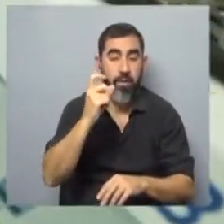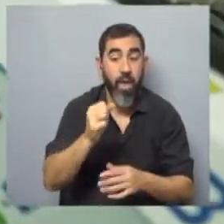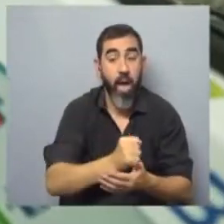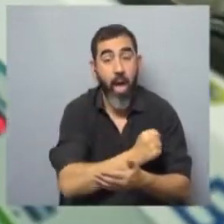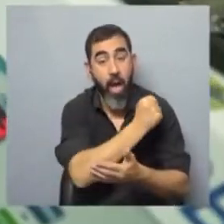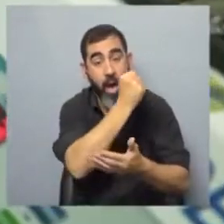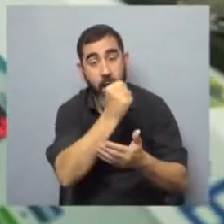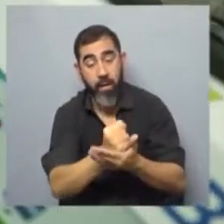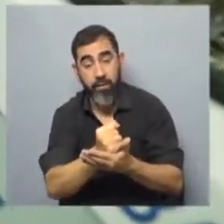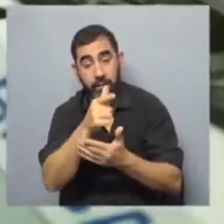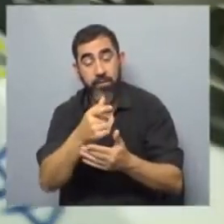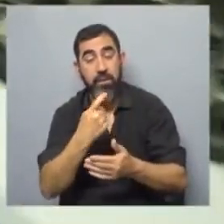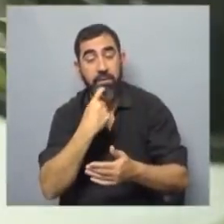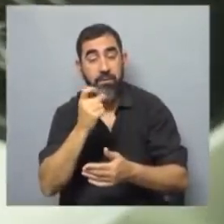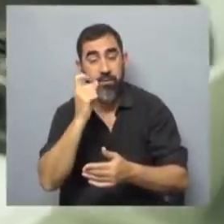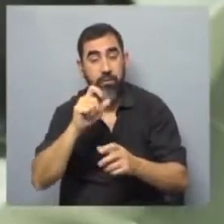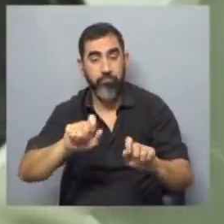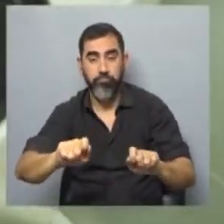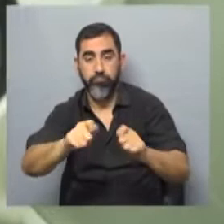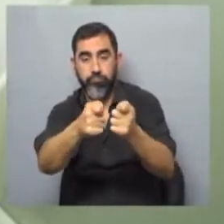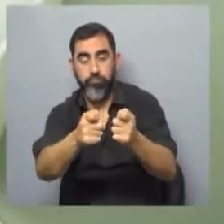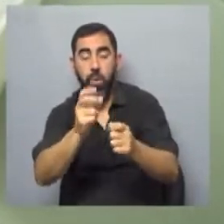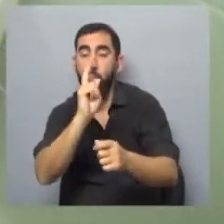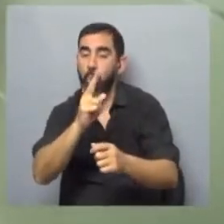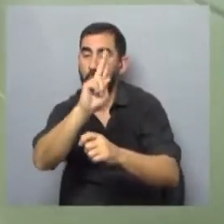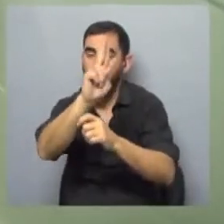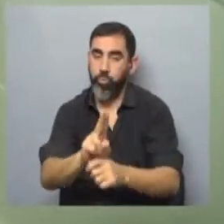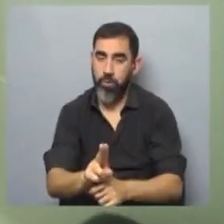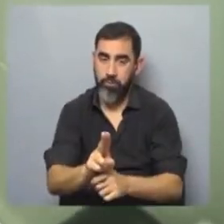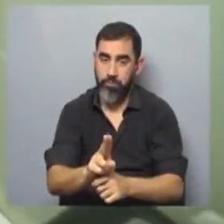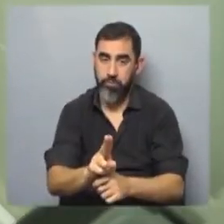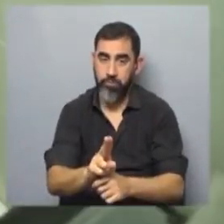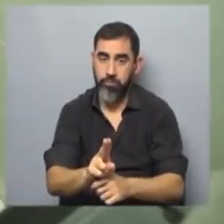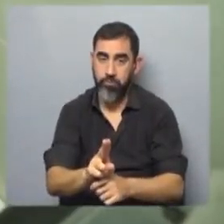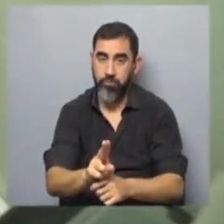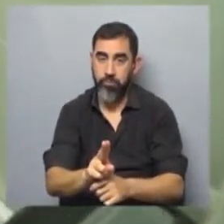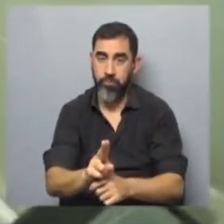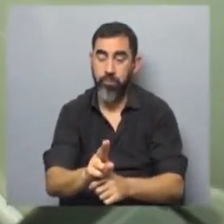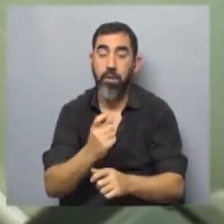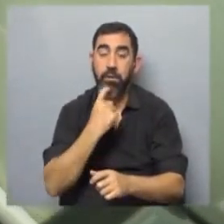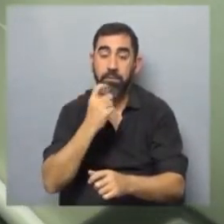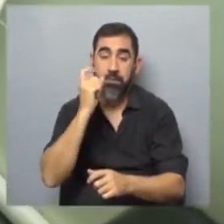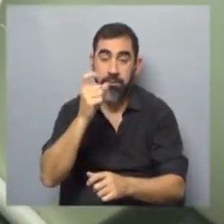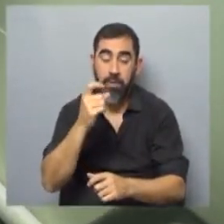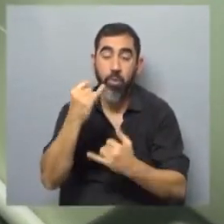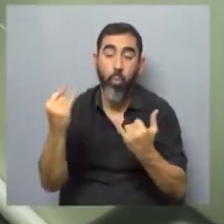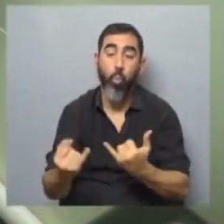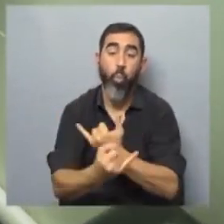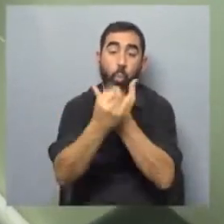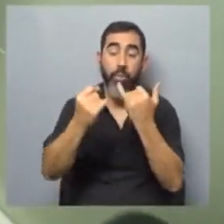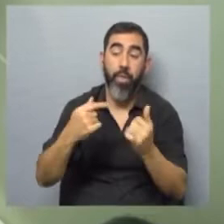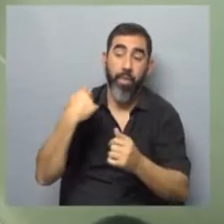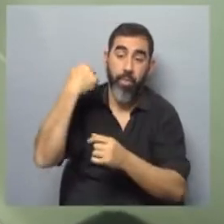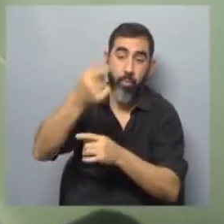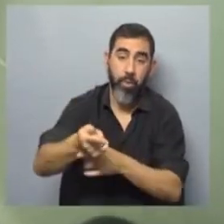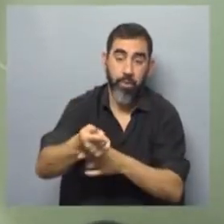todo ese lote de sangre queda bloqueado, no se puede utilizar. Nosotros altamos la sangre al día siguiente y bueno, ahí